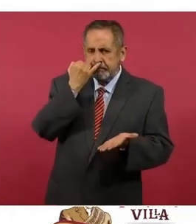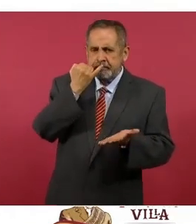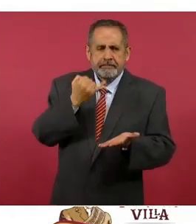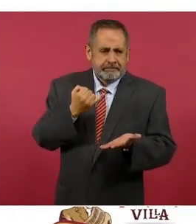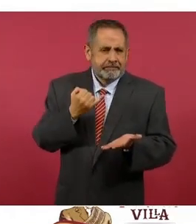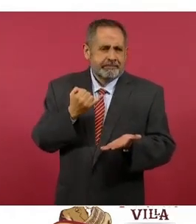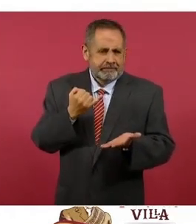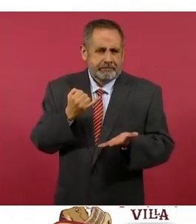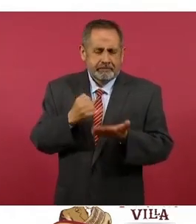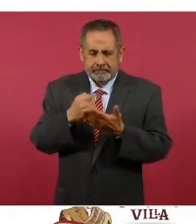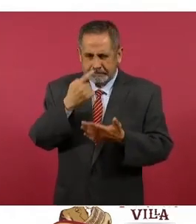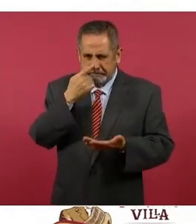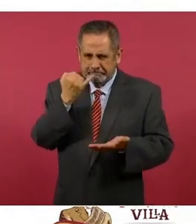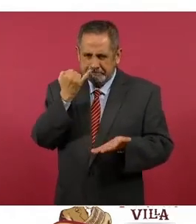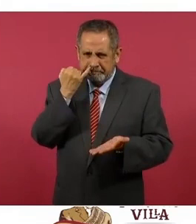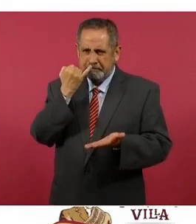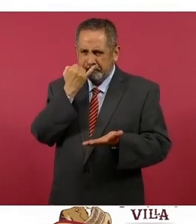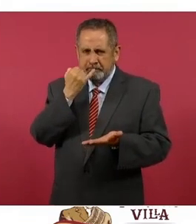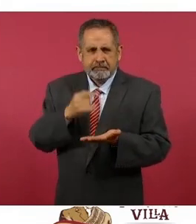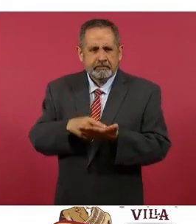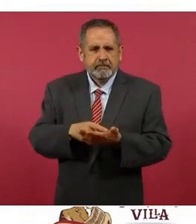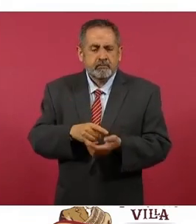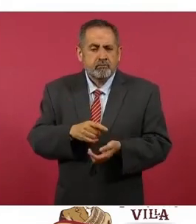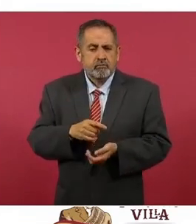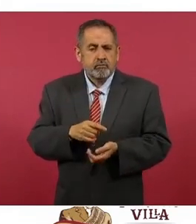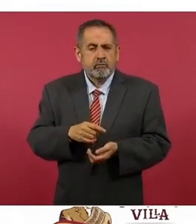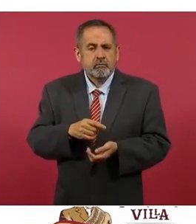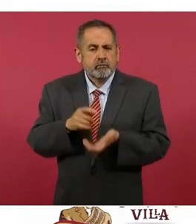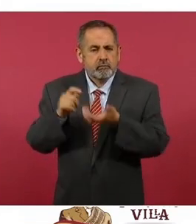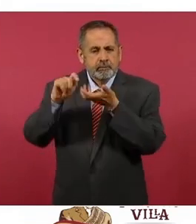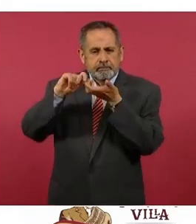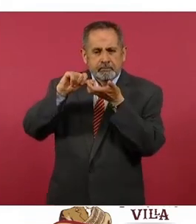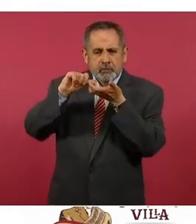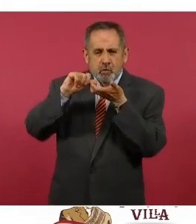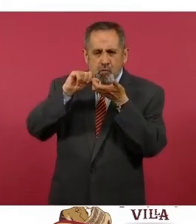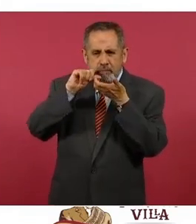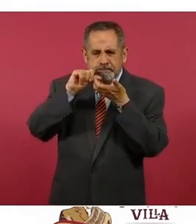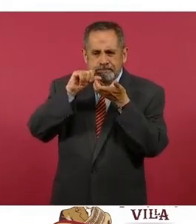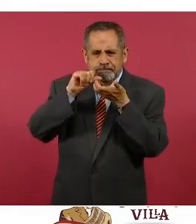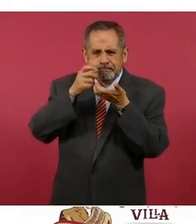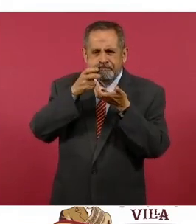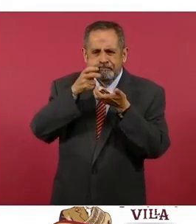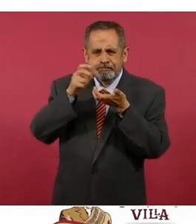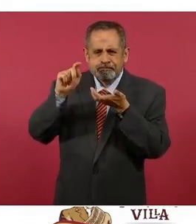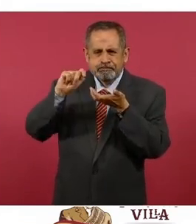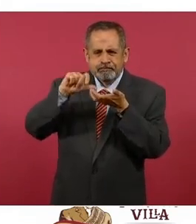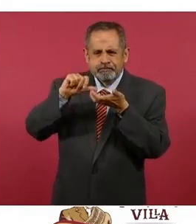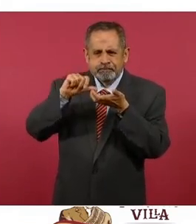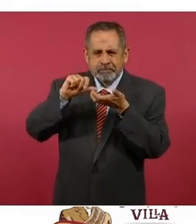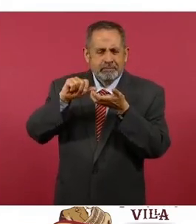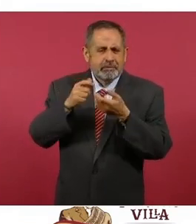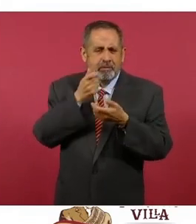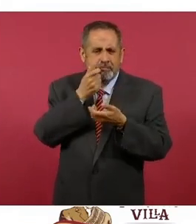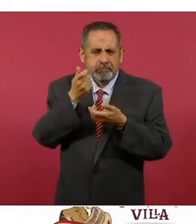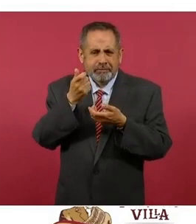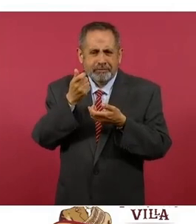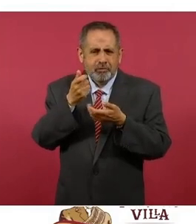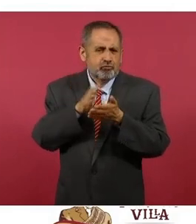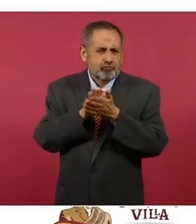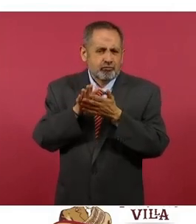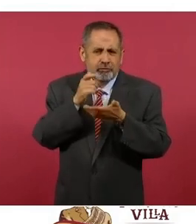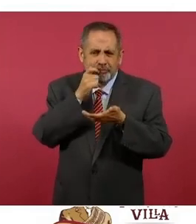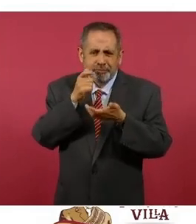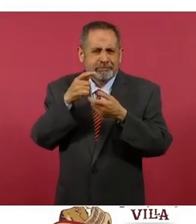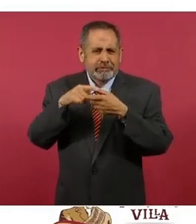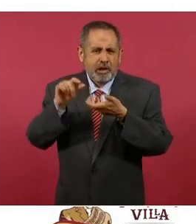a través de la nariz, en forma fumada también en distintos dispositivos como pueden ser pipas artesanales